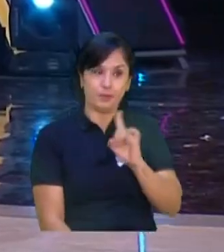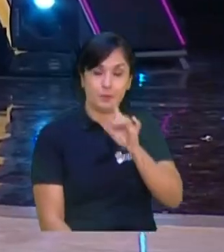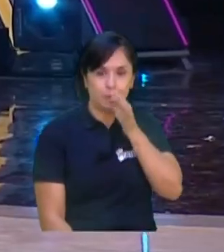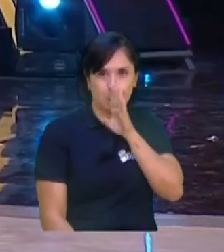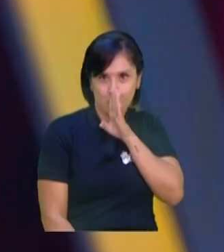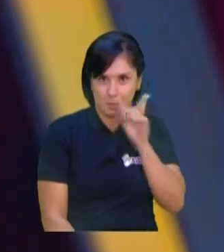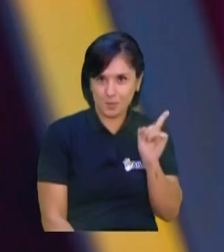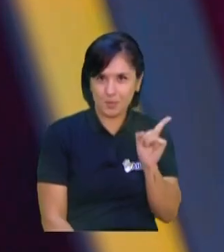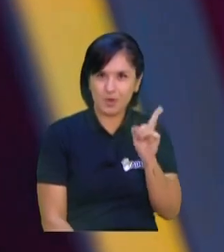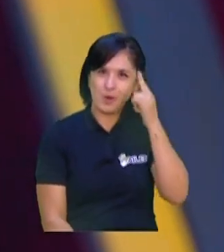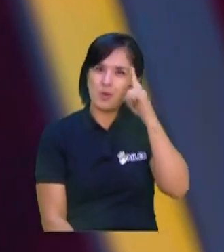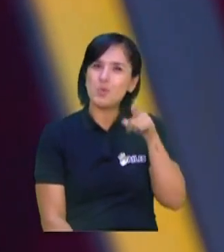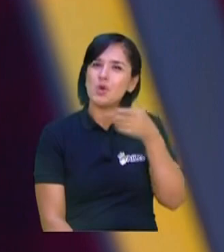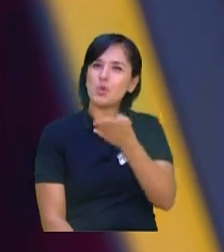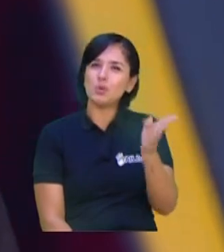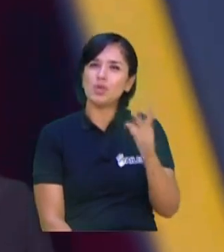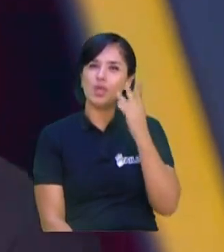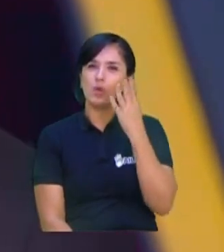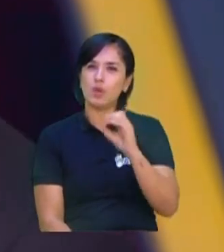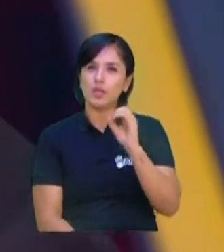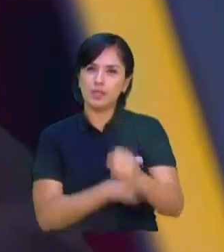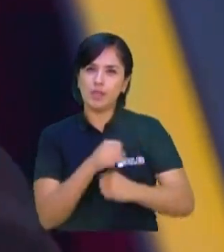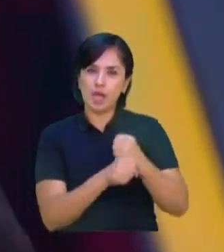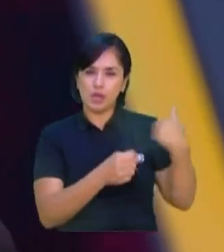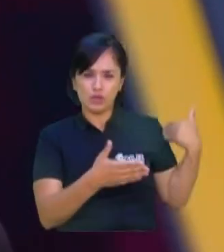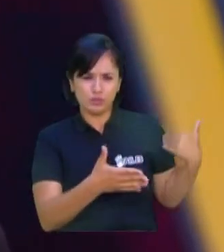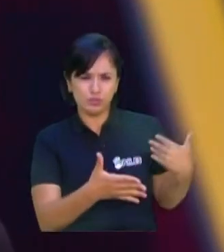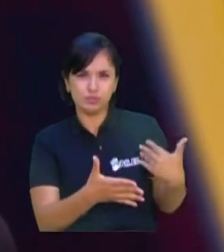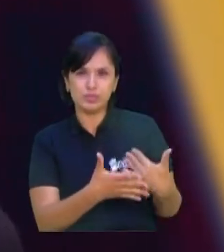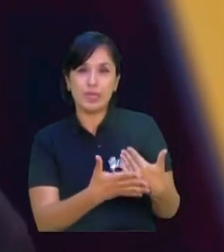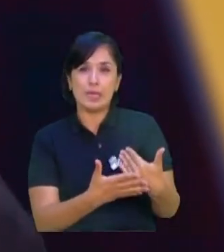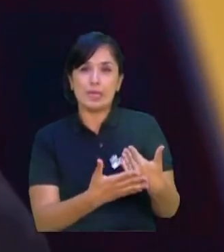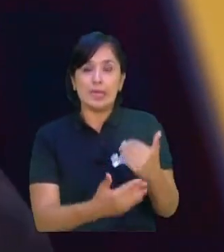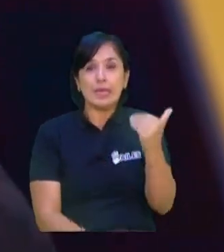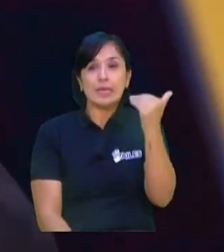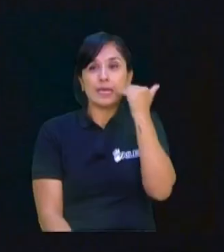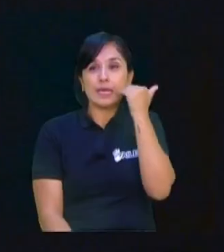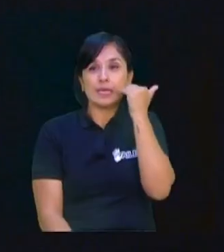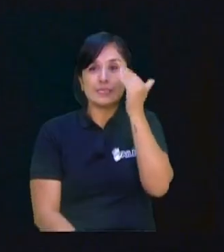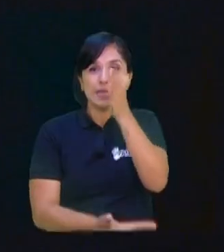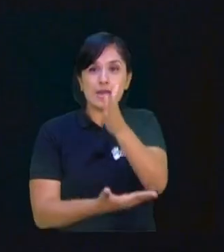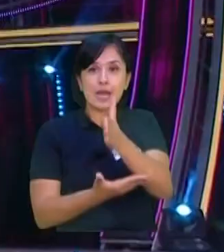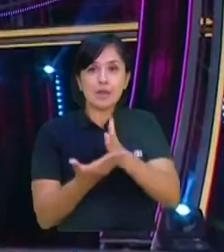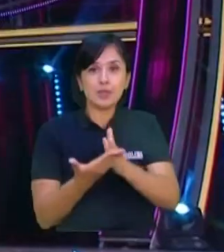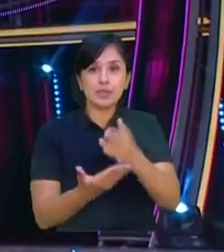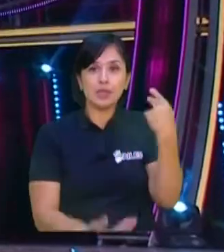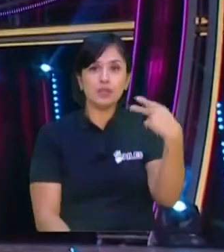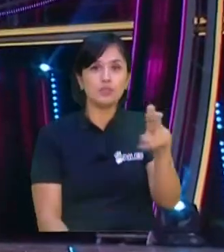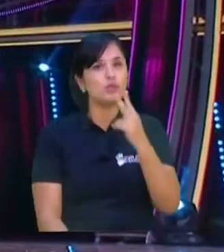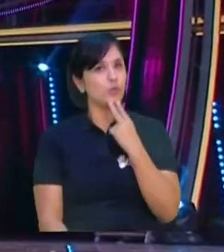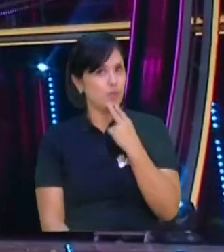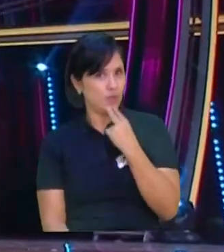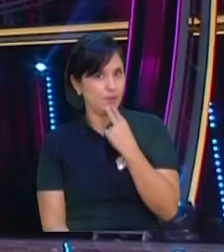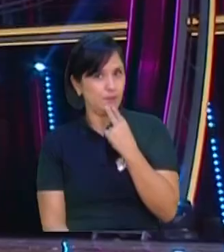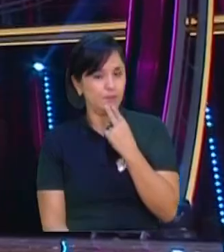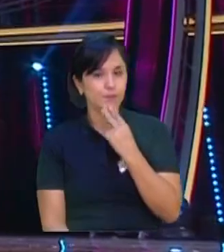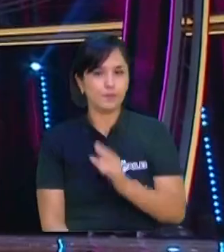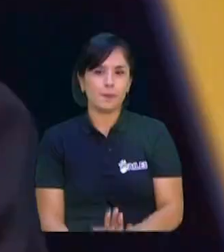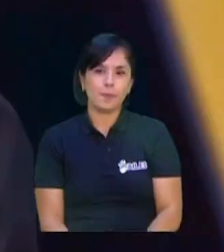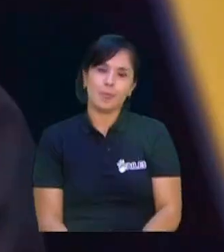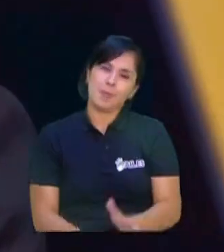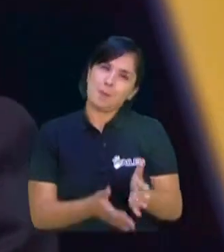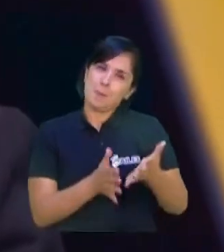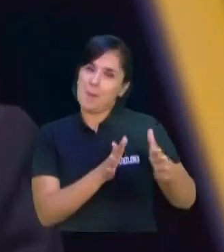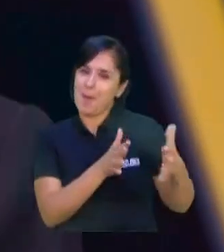años haciendo la Teletón. O sea, casi la mitad de su vida. Poquitito menos. Menos, pues ya, no le